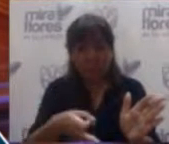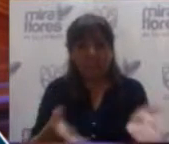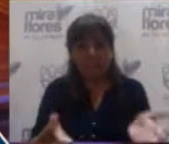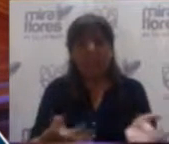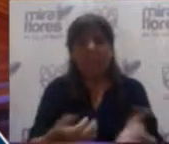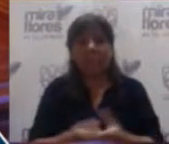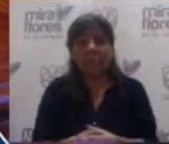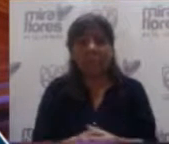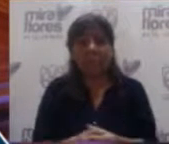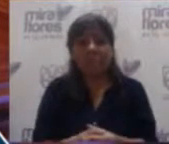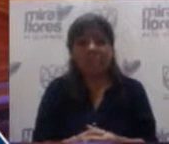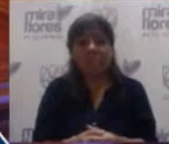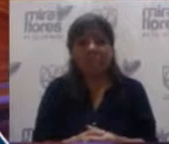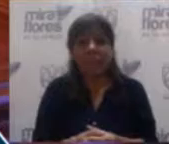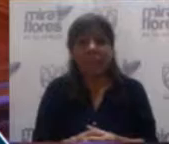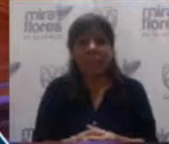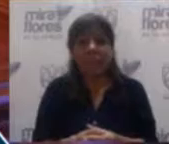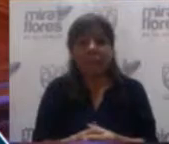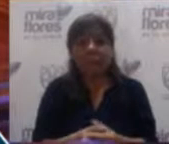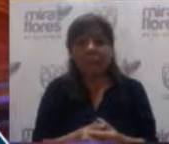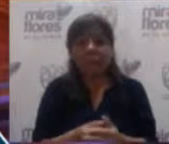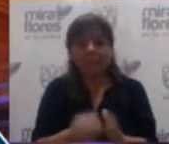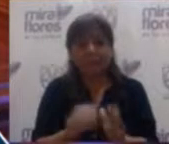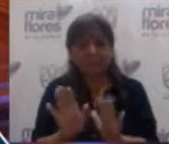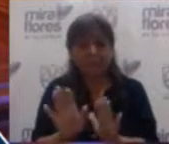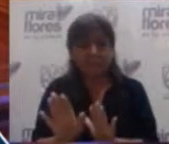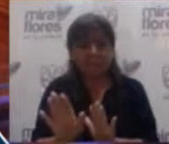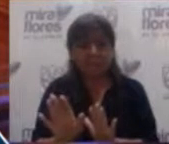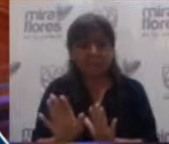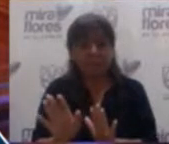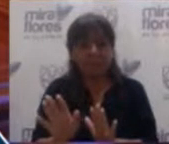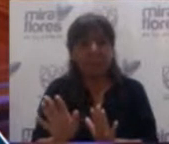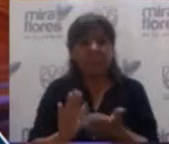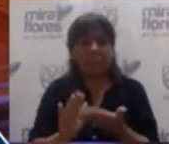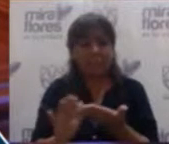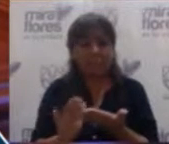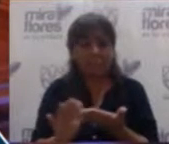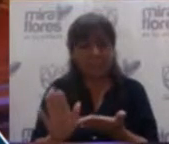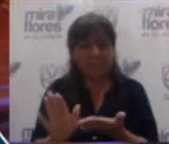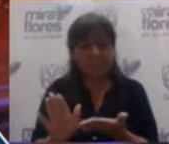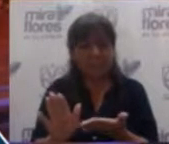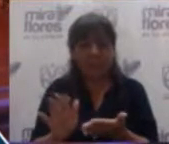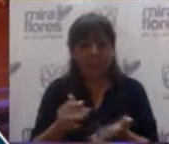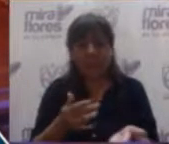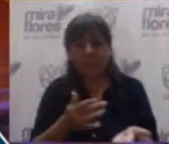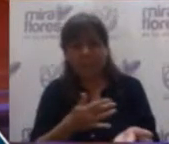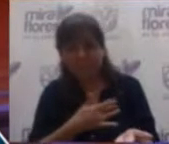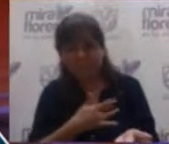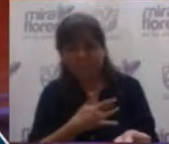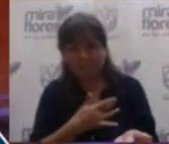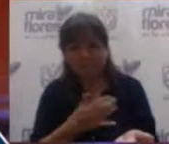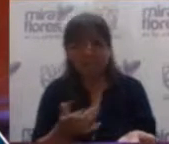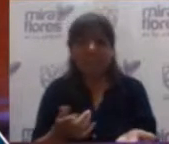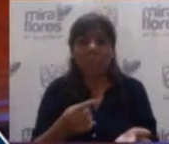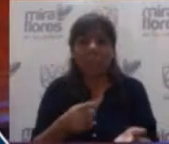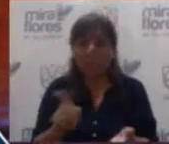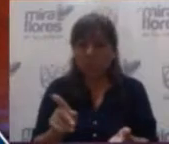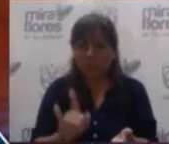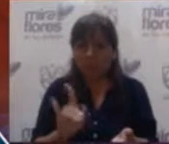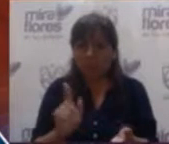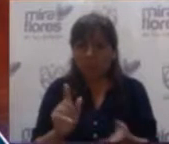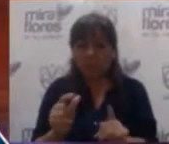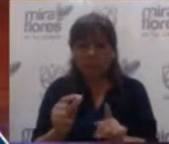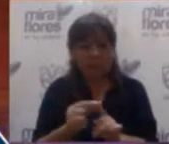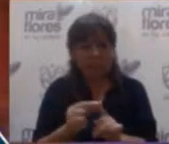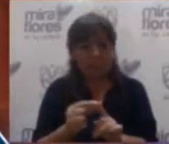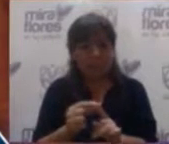de susceptibilidad. ¿Por qué a los dos solamente? Perdón. Creo que hay un poco de susceptibilidad, porque usted ha usado un término que usted mismo